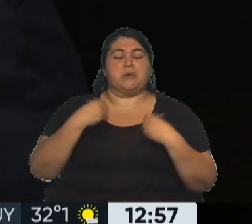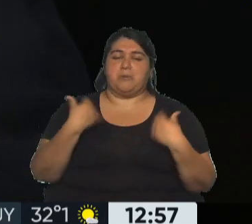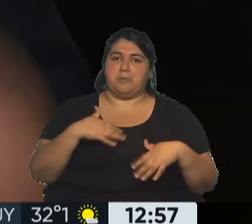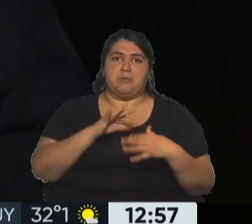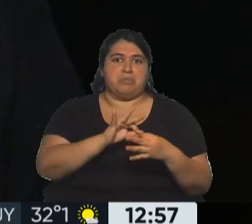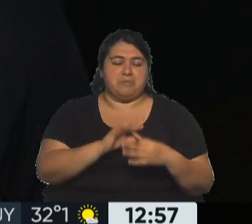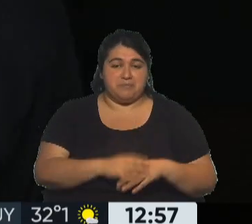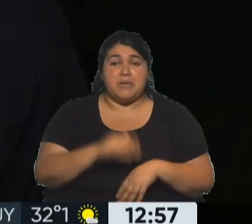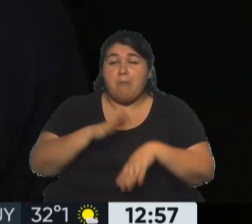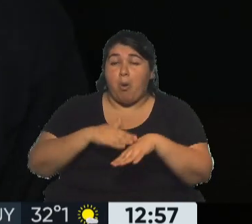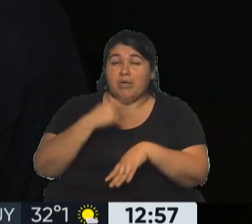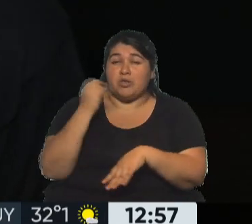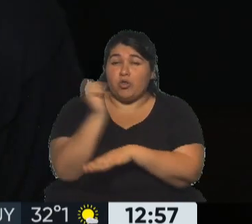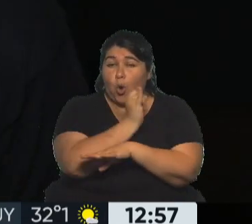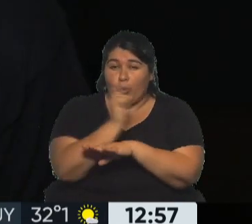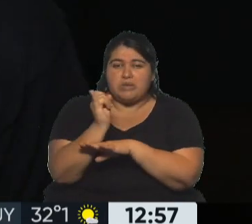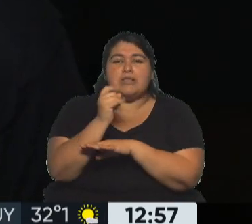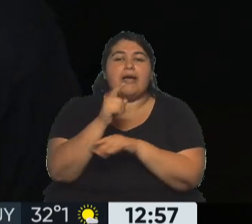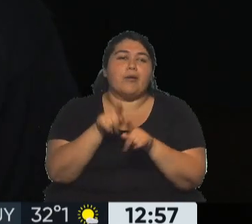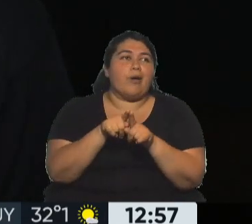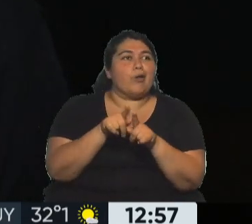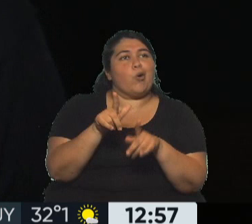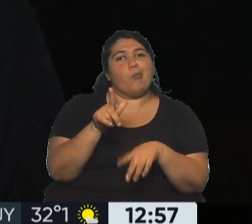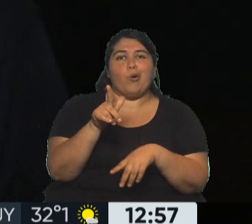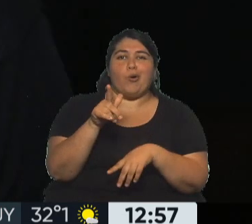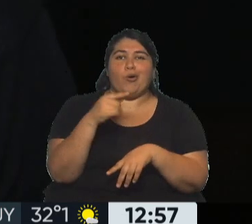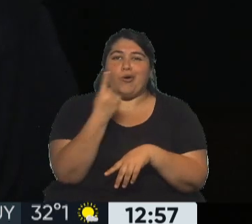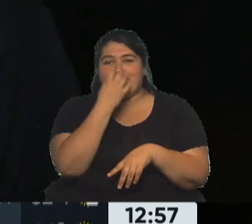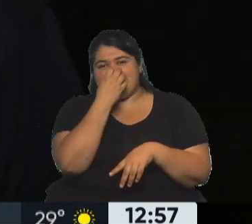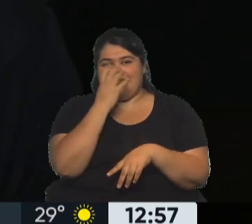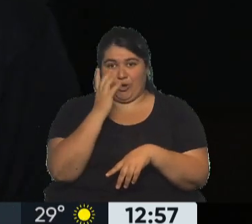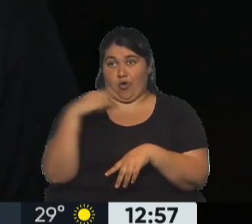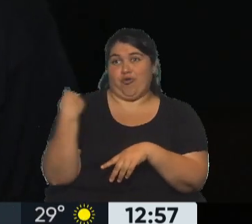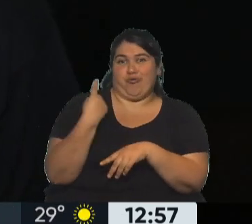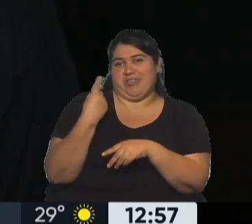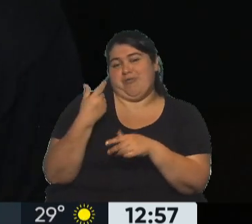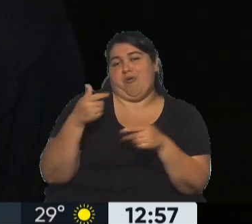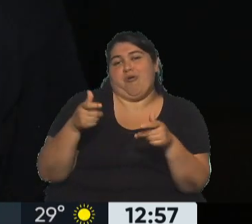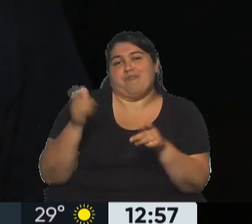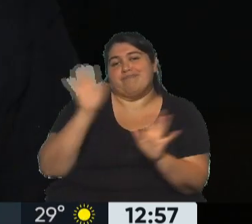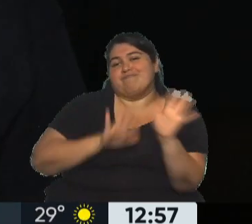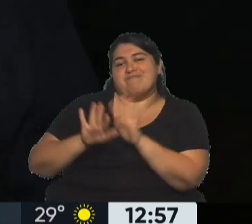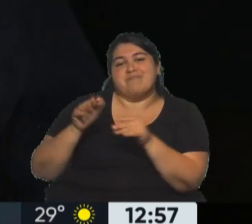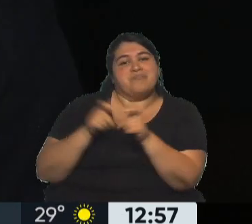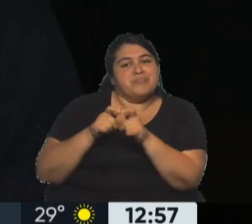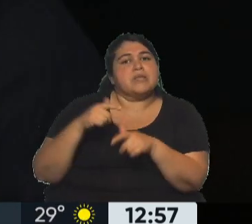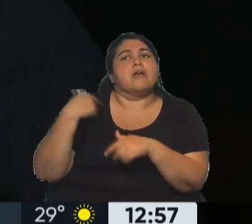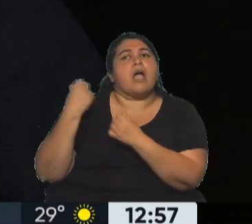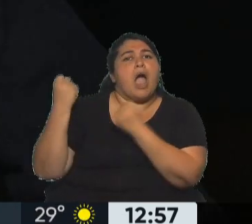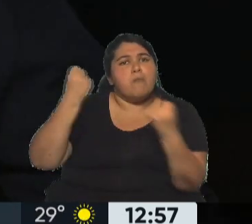momento del documental cuentan que son como un circo, y para quienes trabajamos en lo audiovisual, que llegamos con